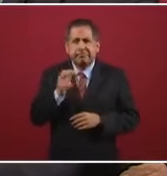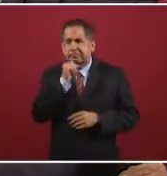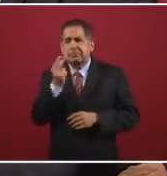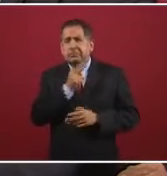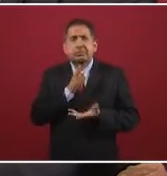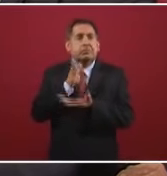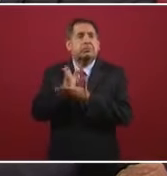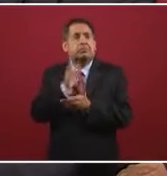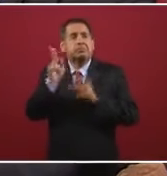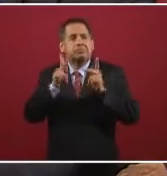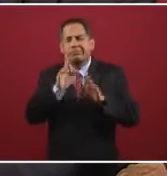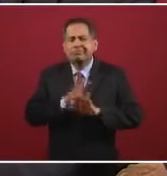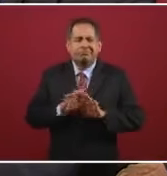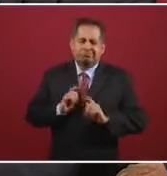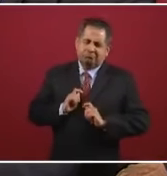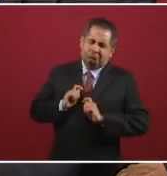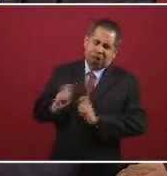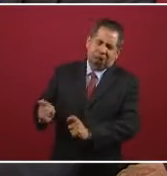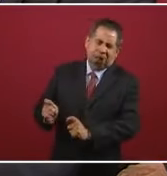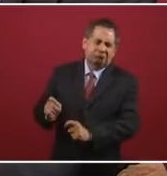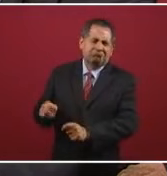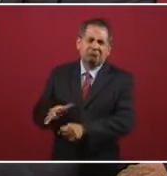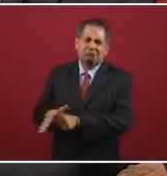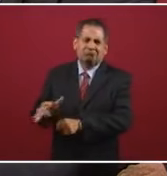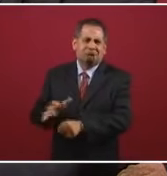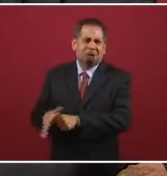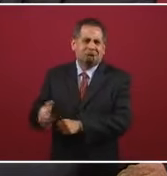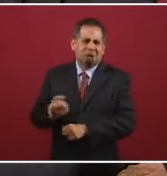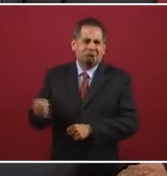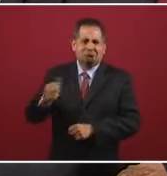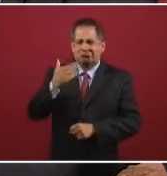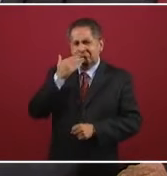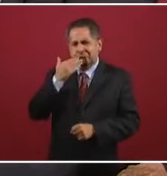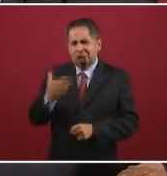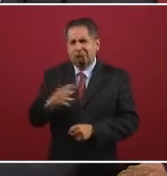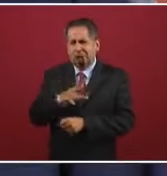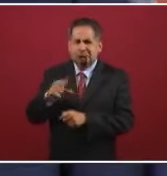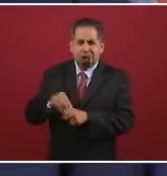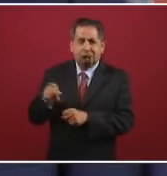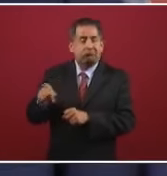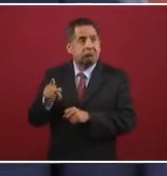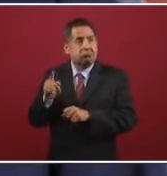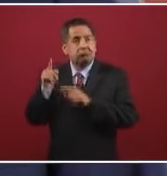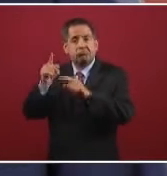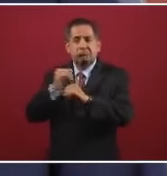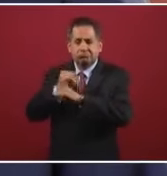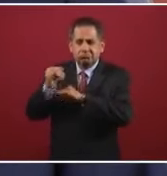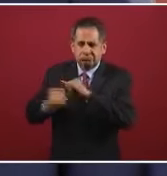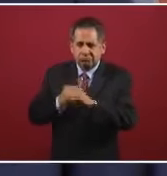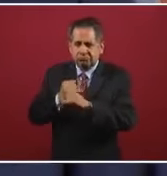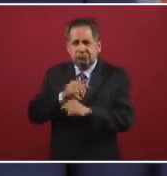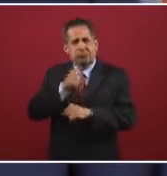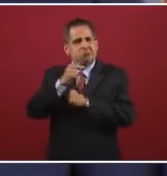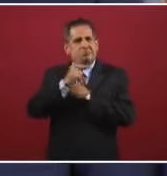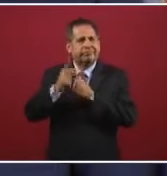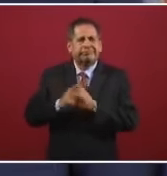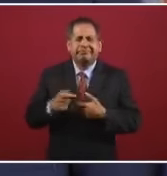necesidad de ir a los organismos internacionales o a otros